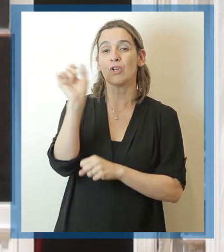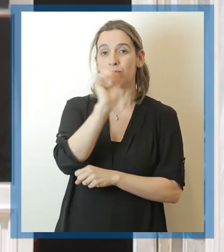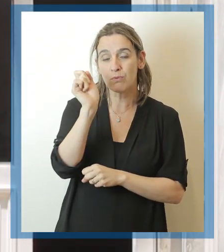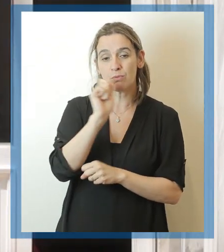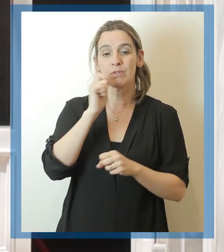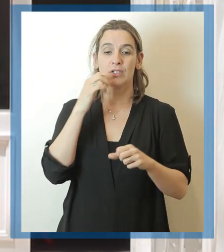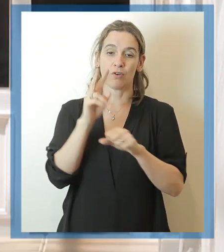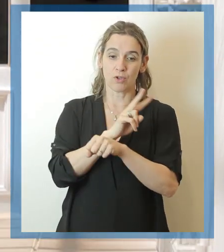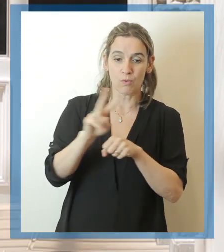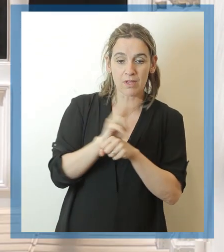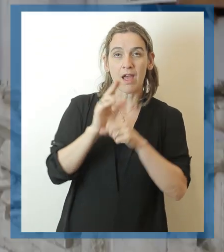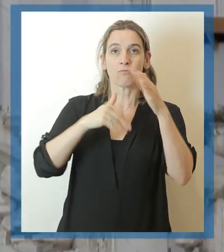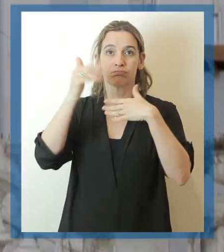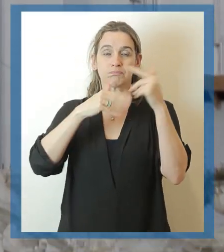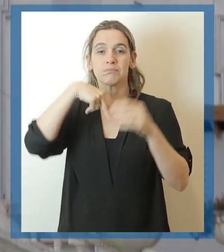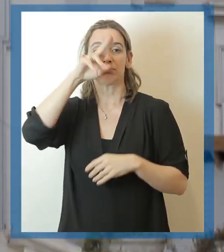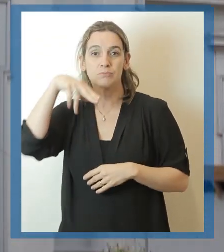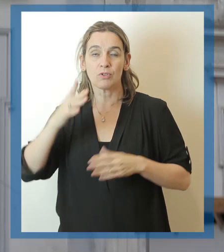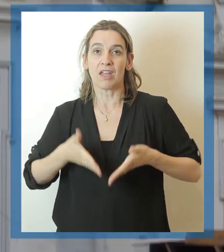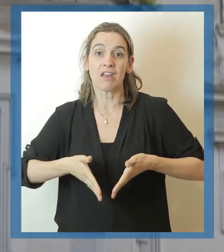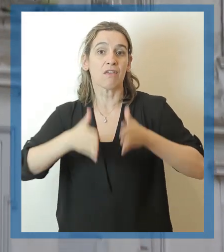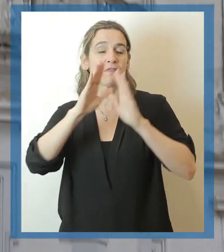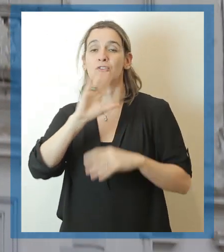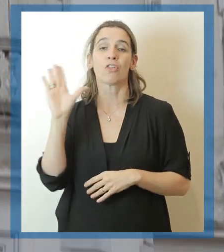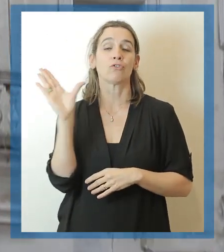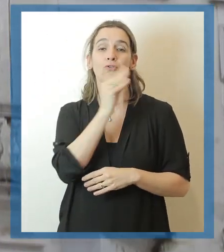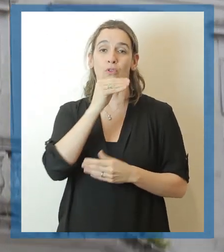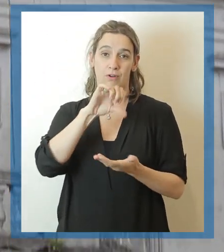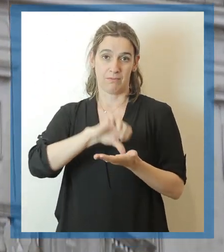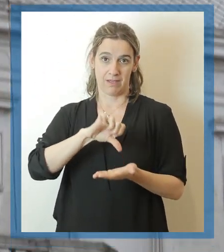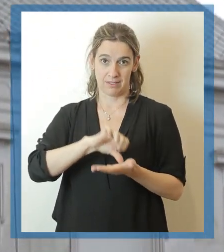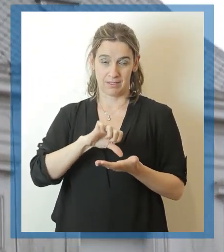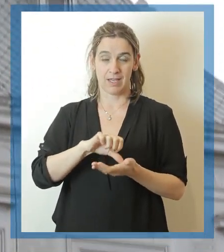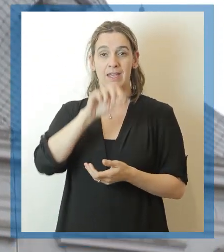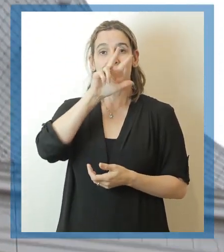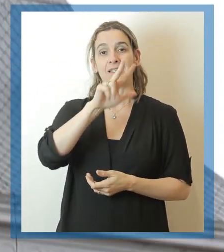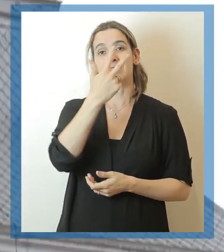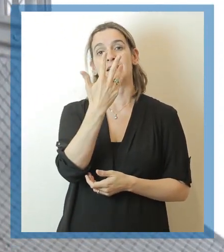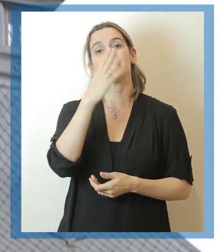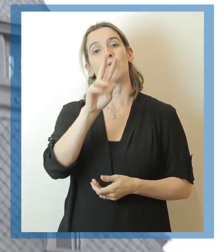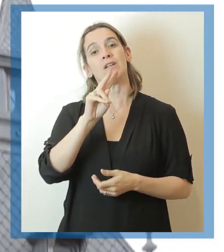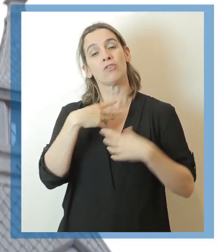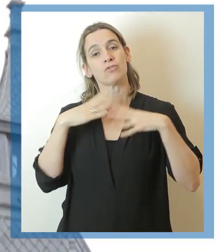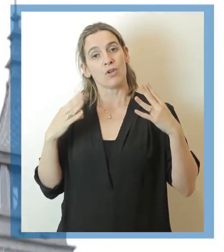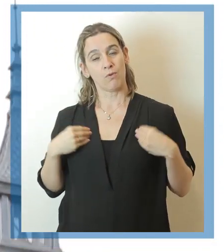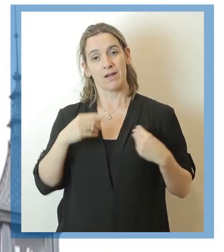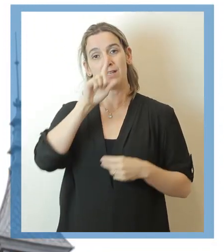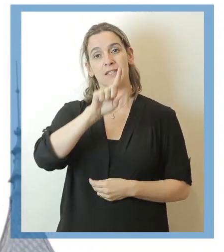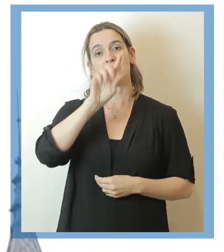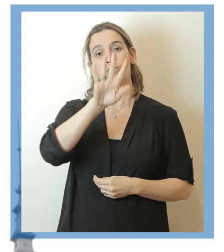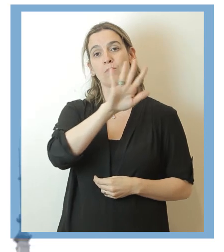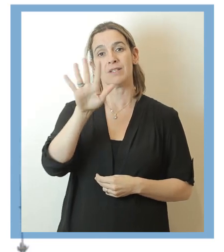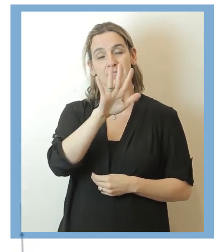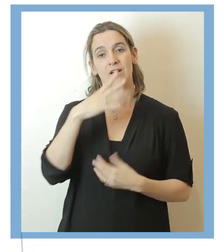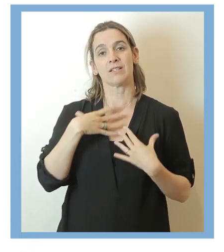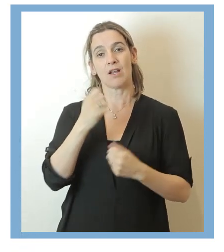intervenciones en instituciones públicas de mantenimiento, refacciones y pintura en edificios de todo el país. 352